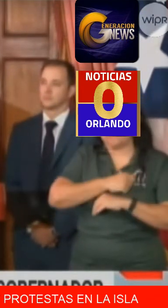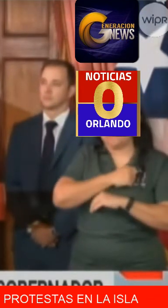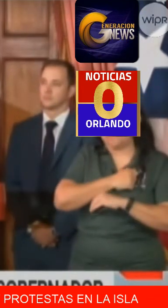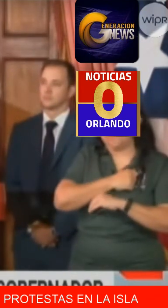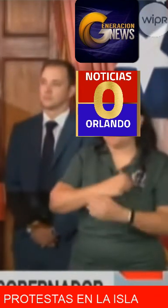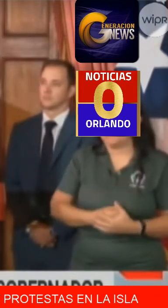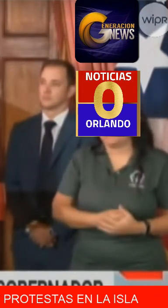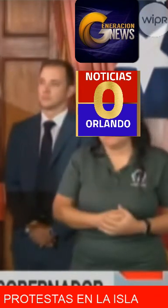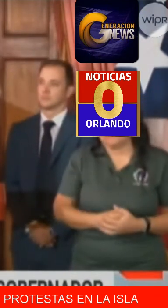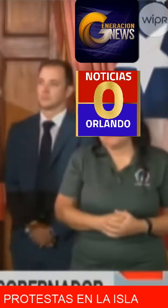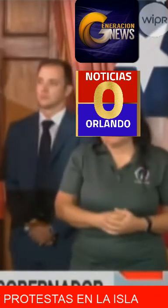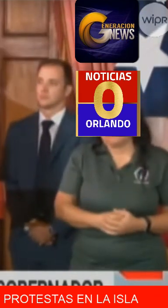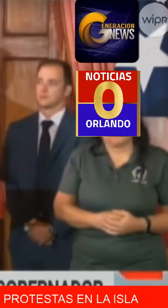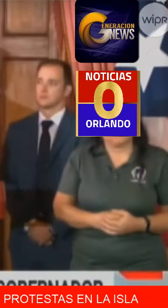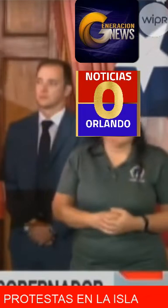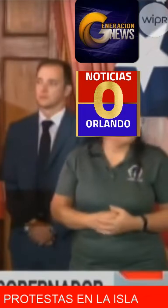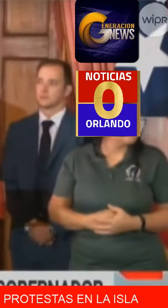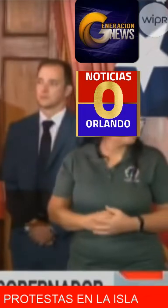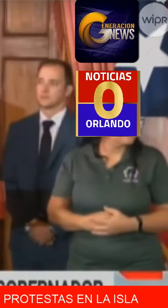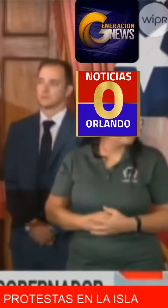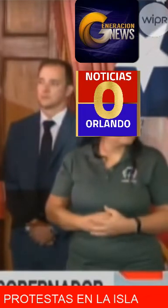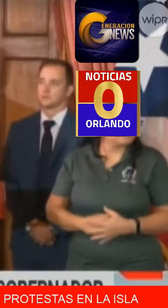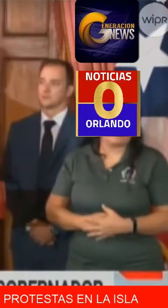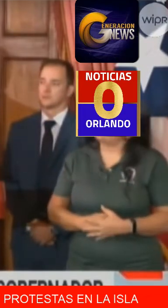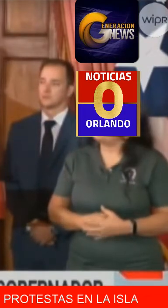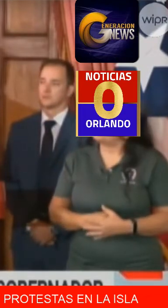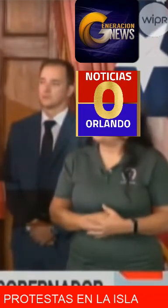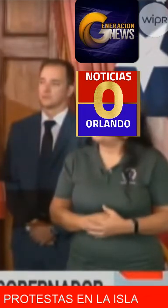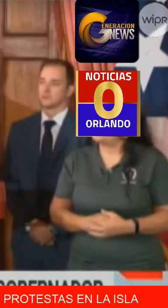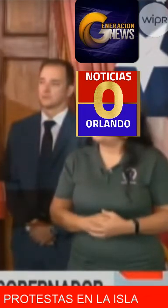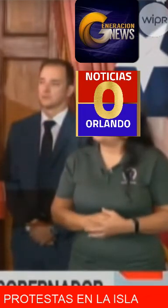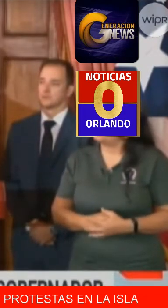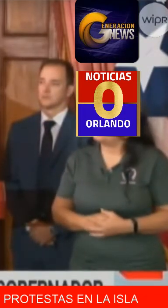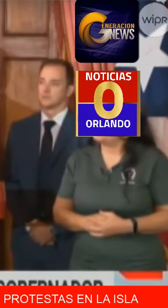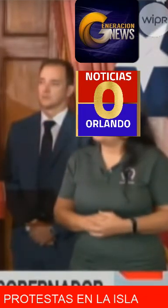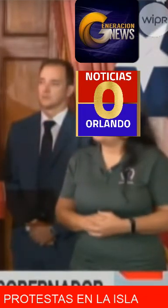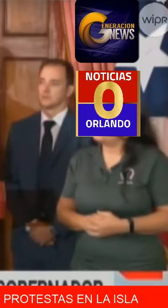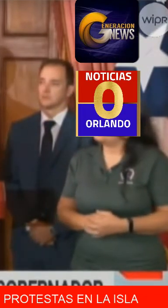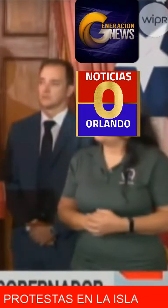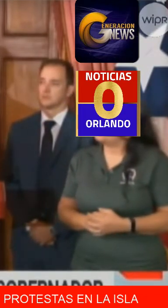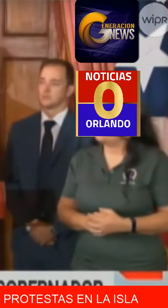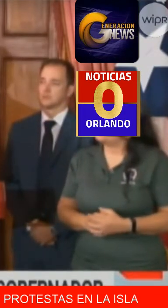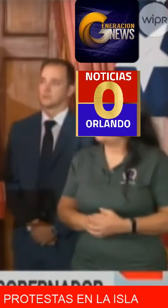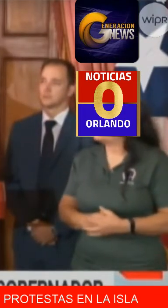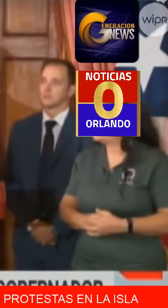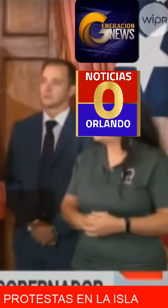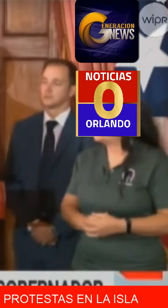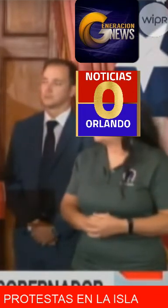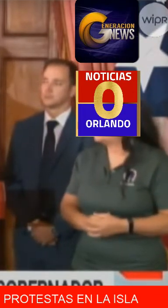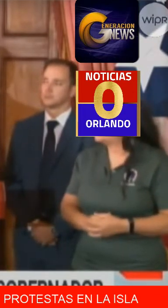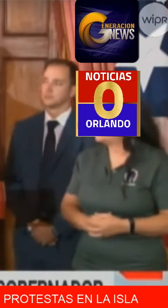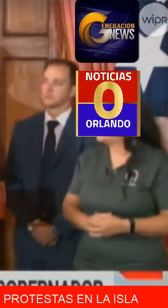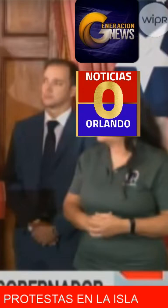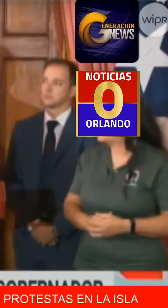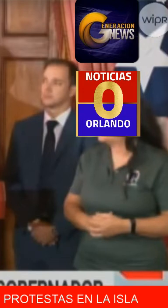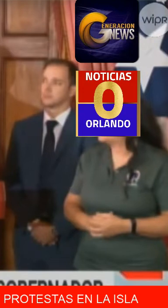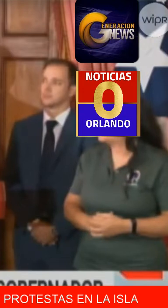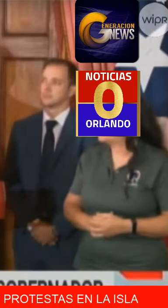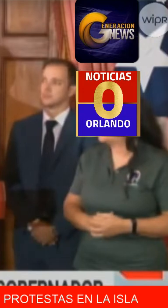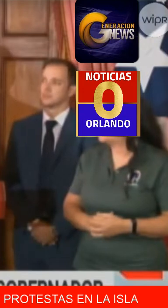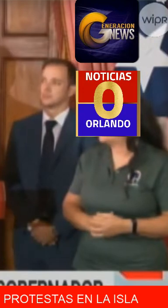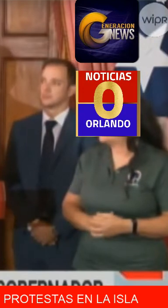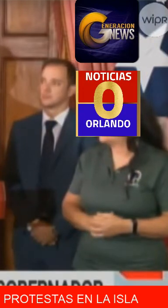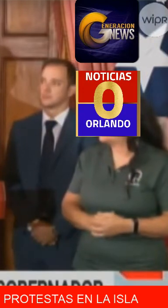gases lacrimógenos, pero eso es lo que dice el gobierno. El gobernador dividió prácticamente en dos